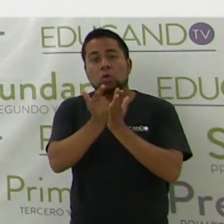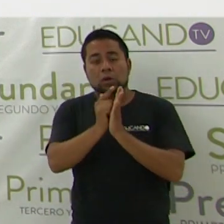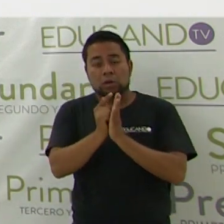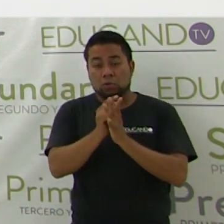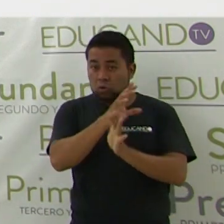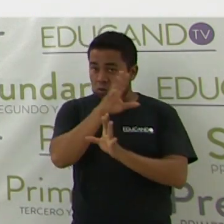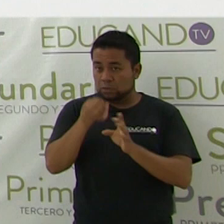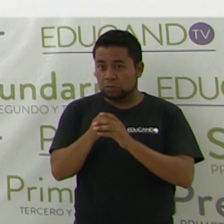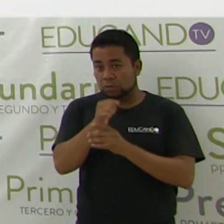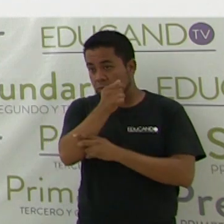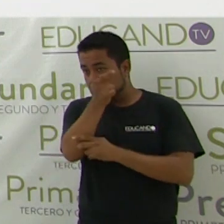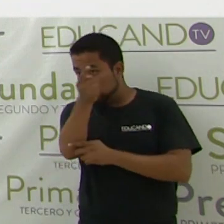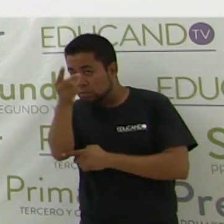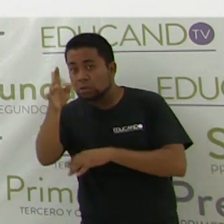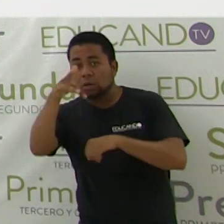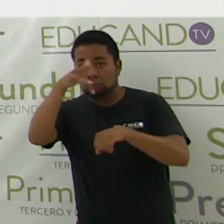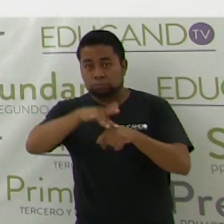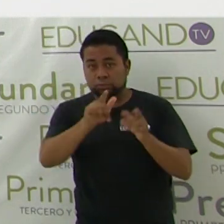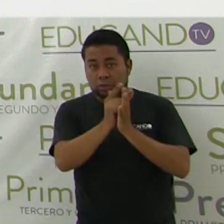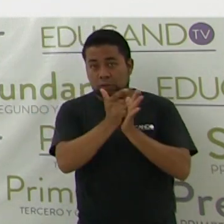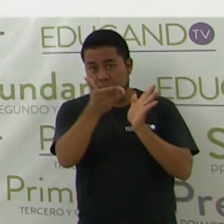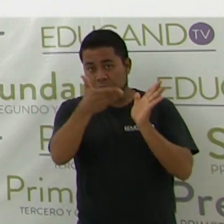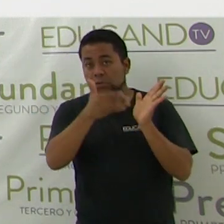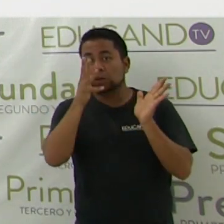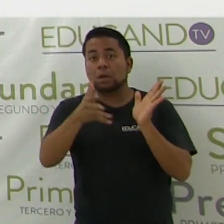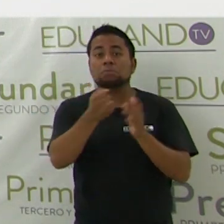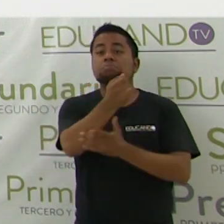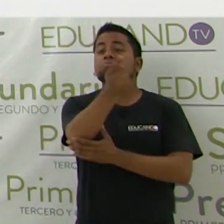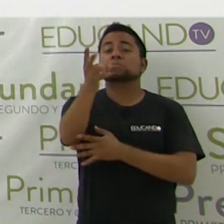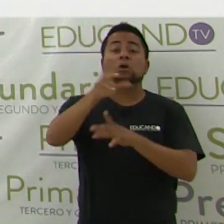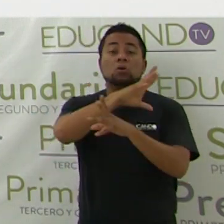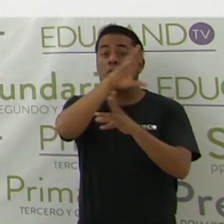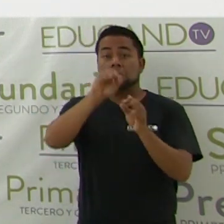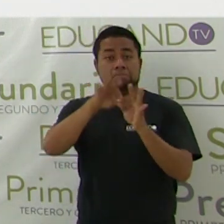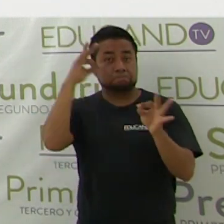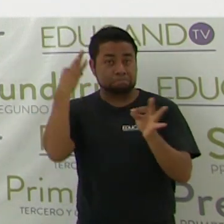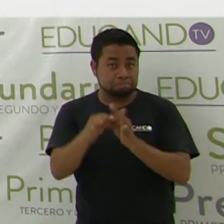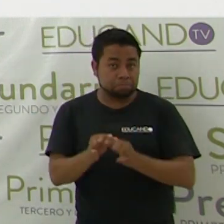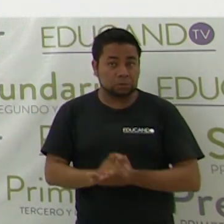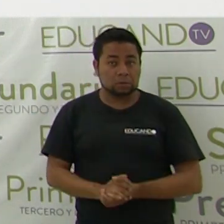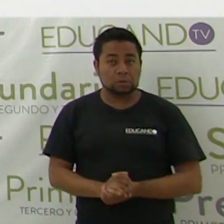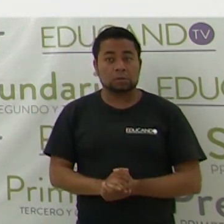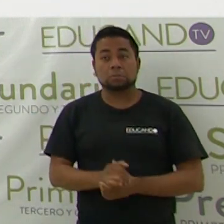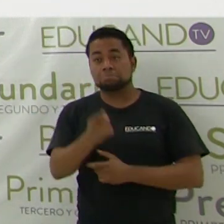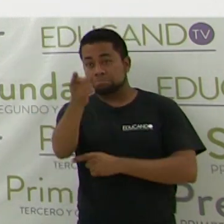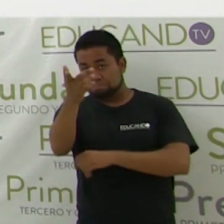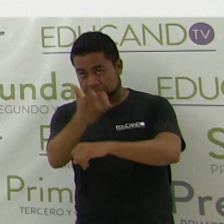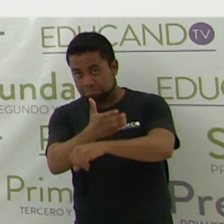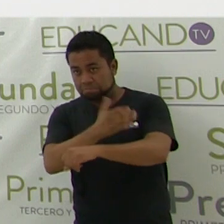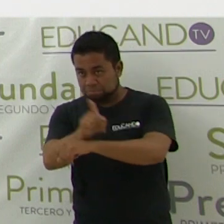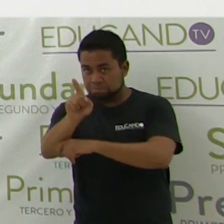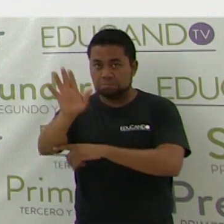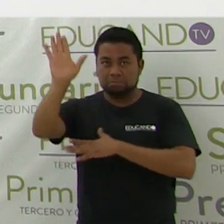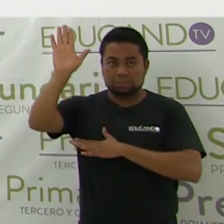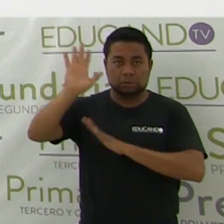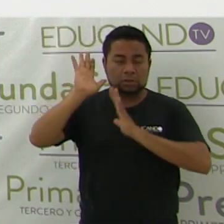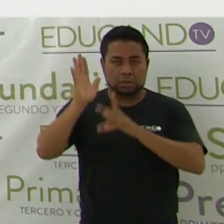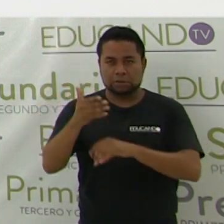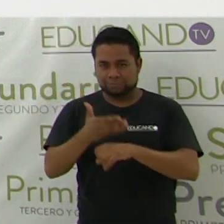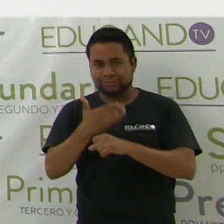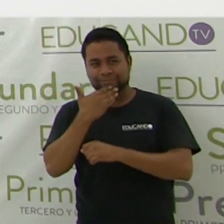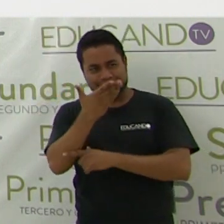Mancha. ¿Alguien en el estudio ha leído Don Quijote de la Mancha completo? Bueno, uno de mis compañeros lo ha leído, muy